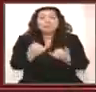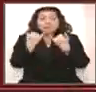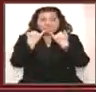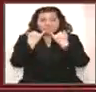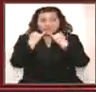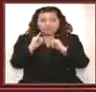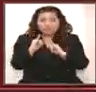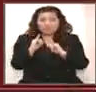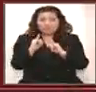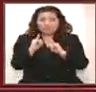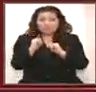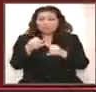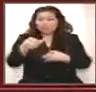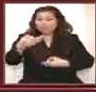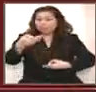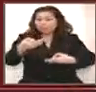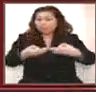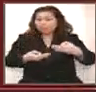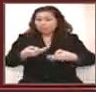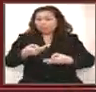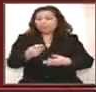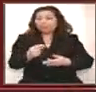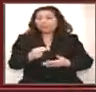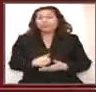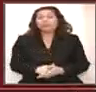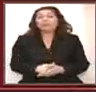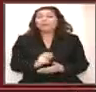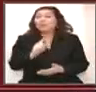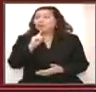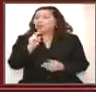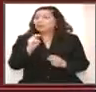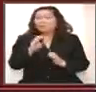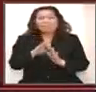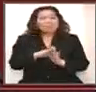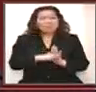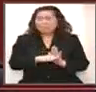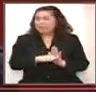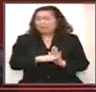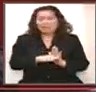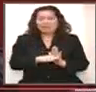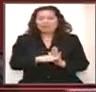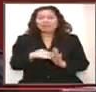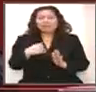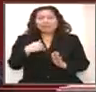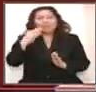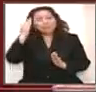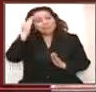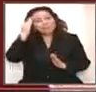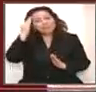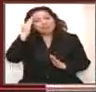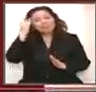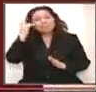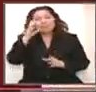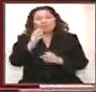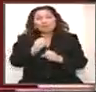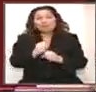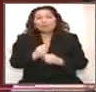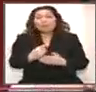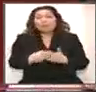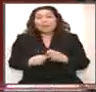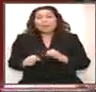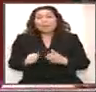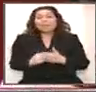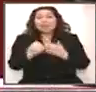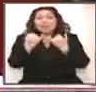información estadística sobre criminalidad no es un tema menor. Sabemos bien que para la toma de